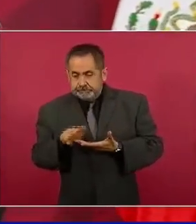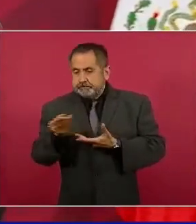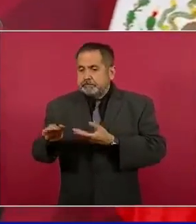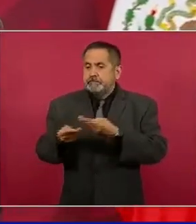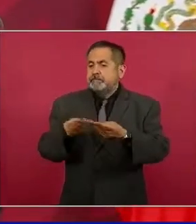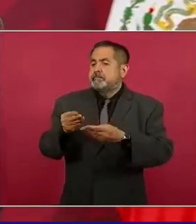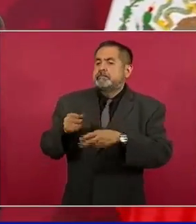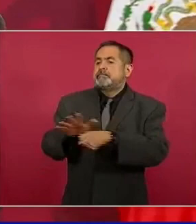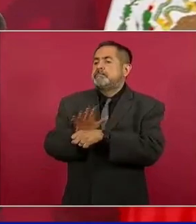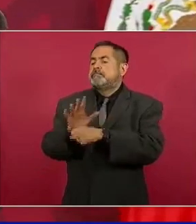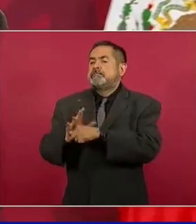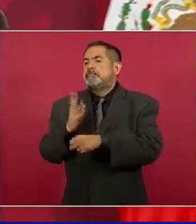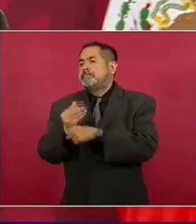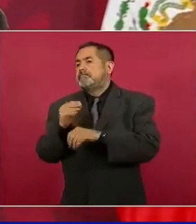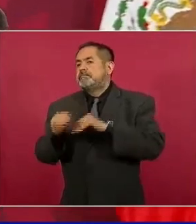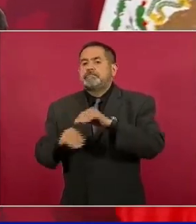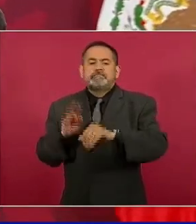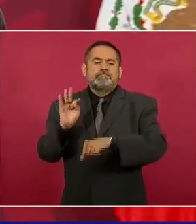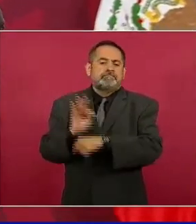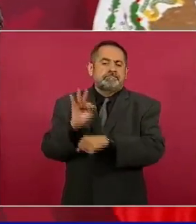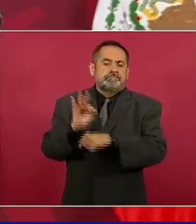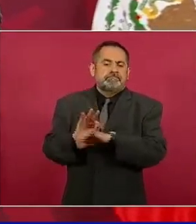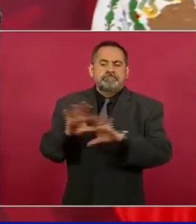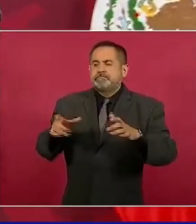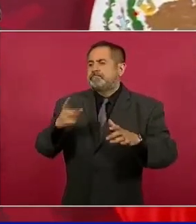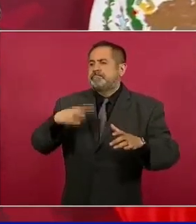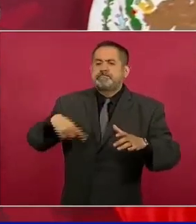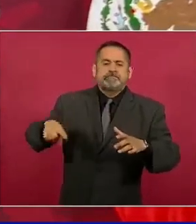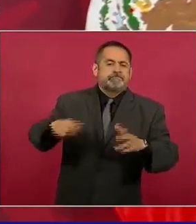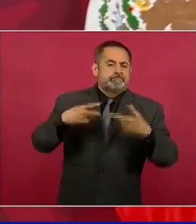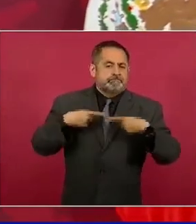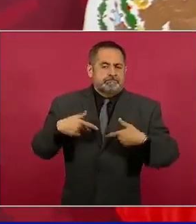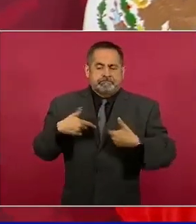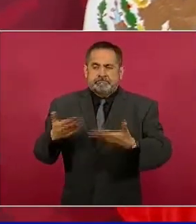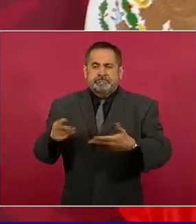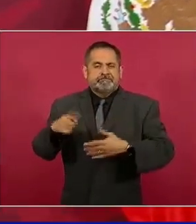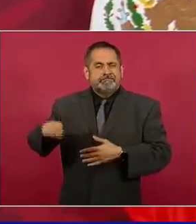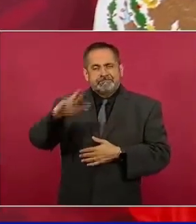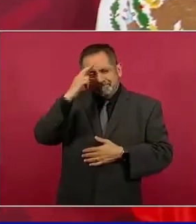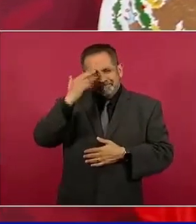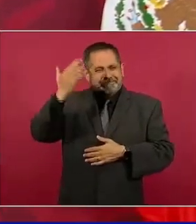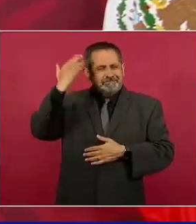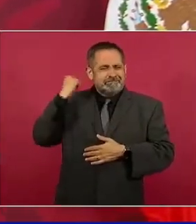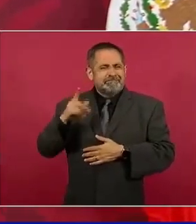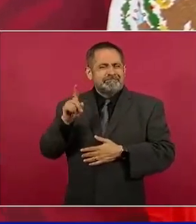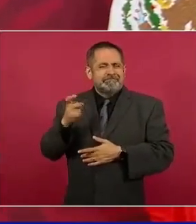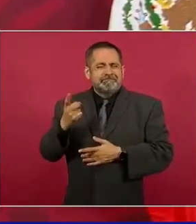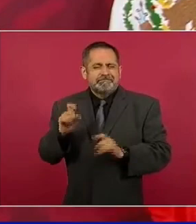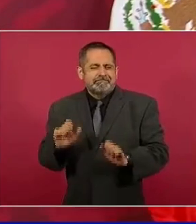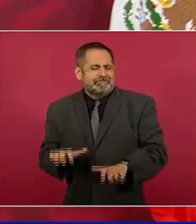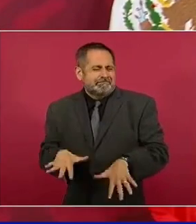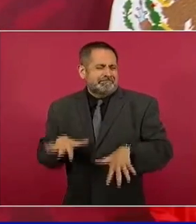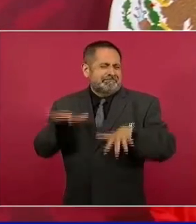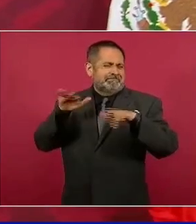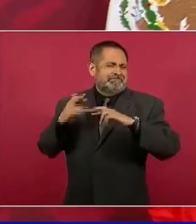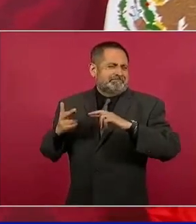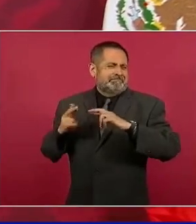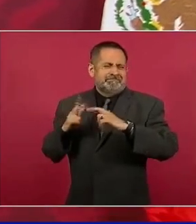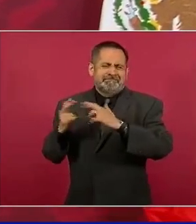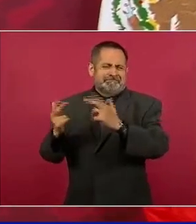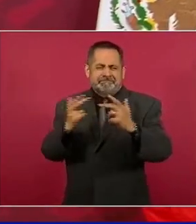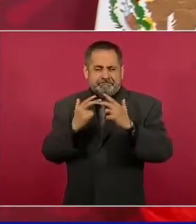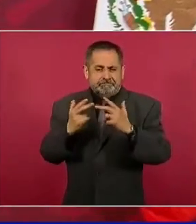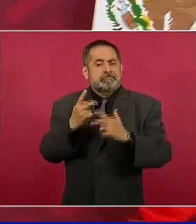obras en beneficio de la gente afectada por inundaciones o por otros